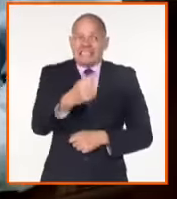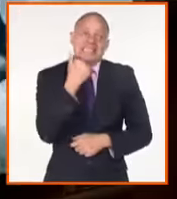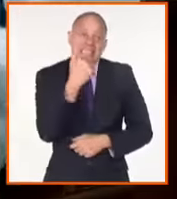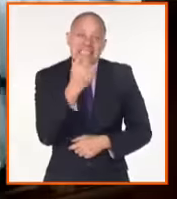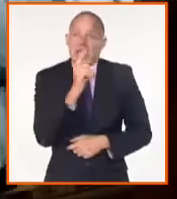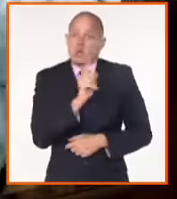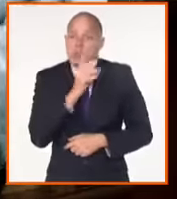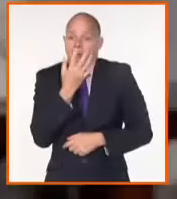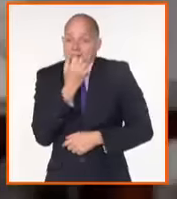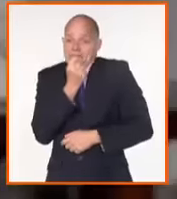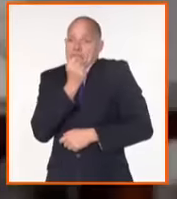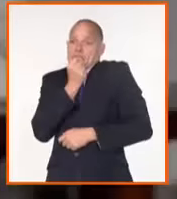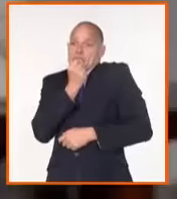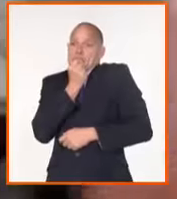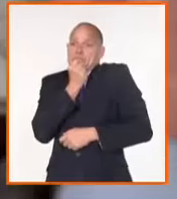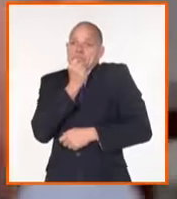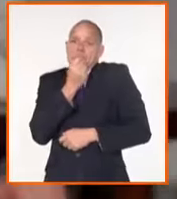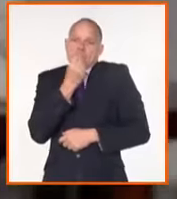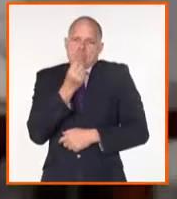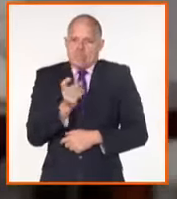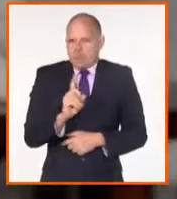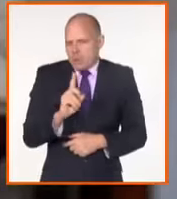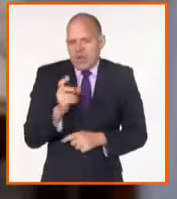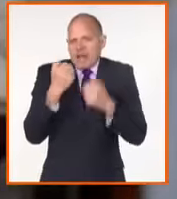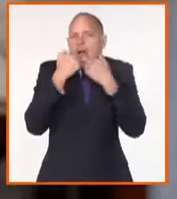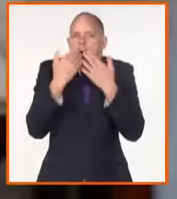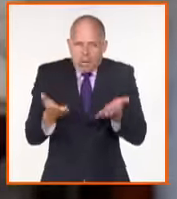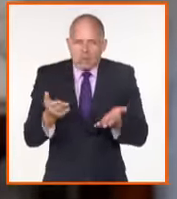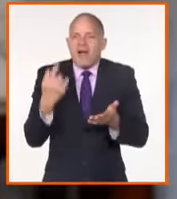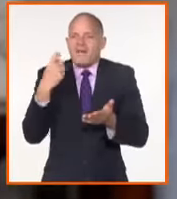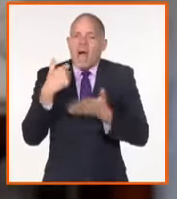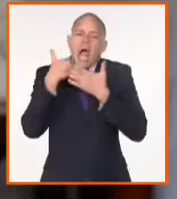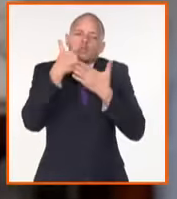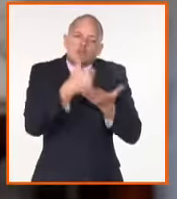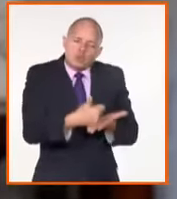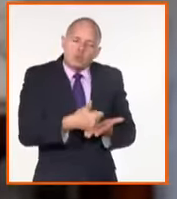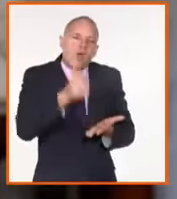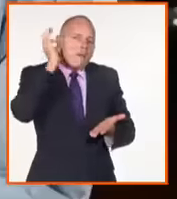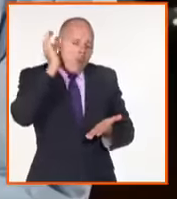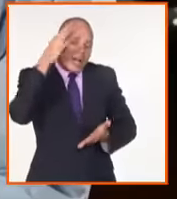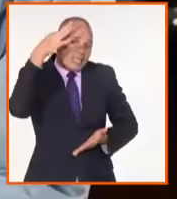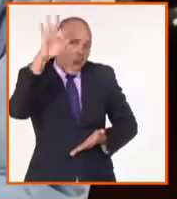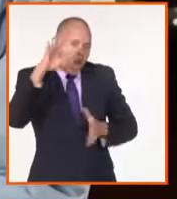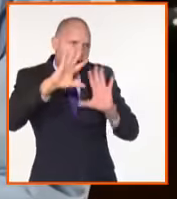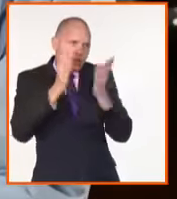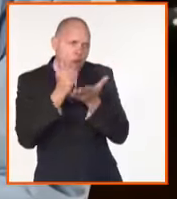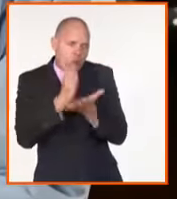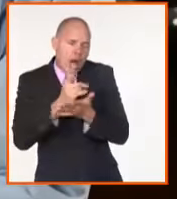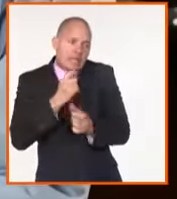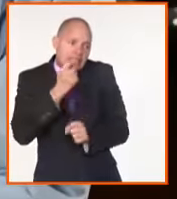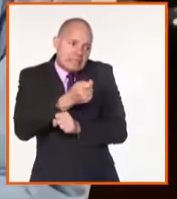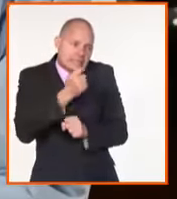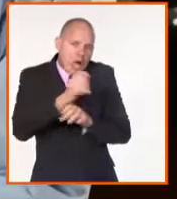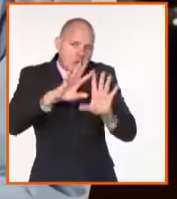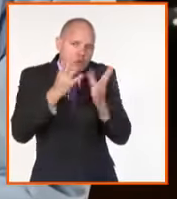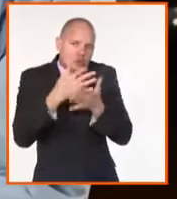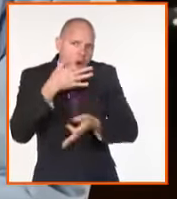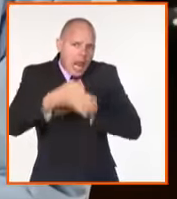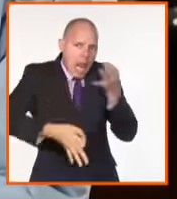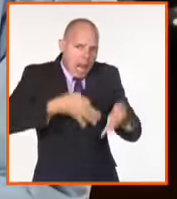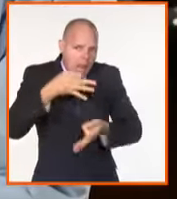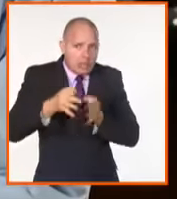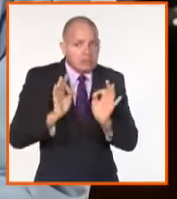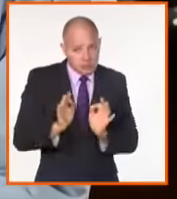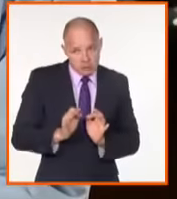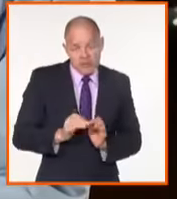también un apoyo social, tiene que haber un trabajo integral, tiene que haber un trabajo de educación. Y yo creo que más